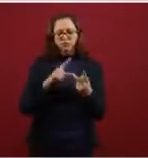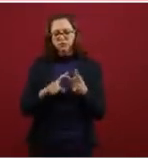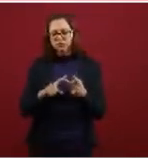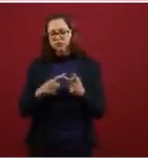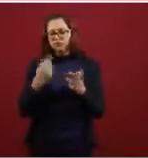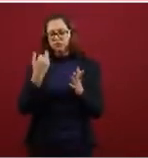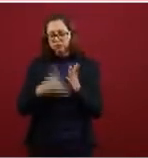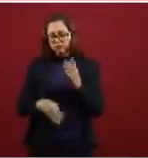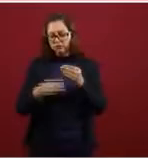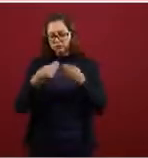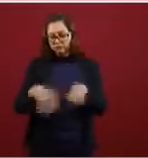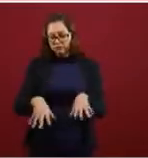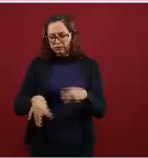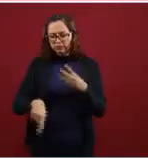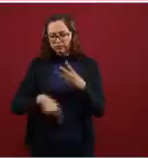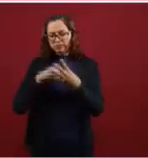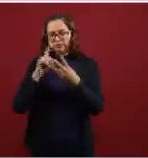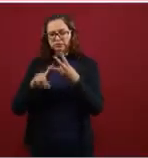déficit,